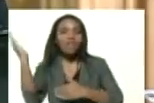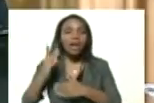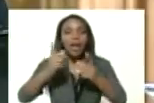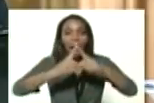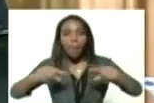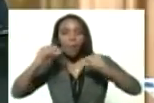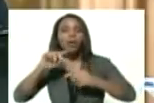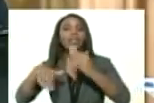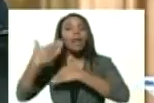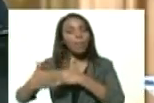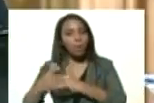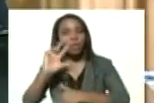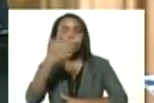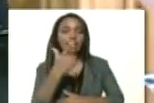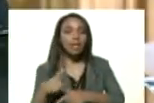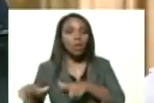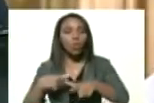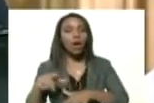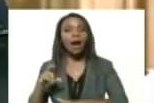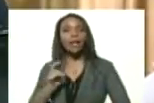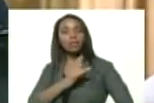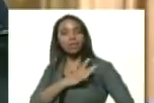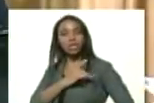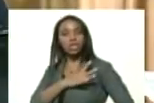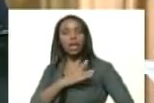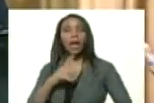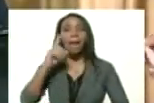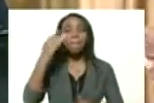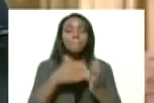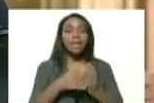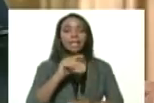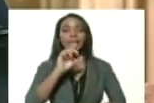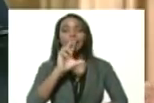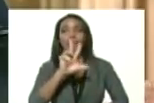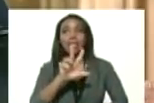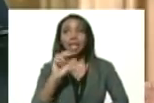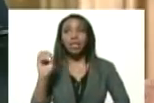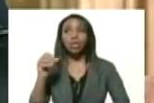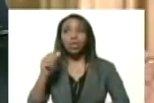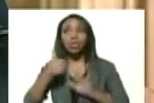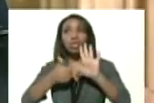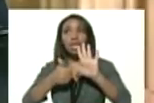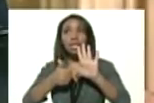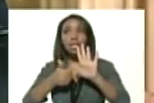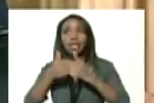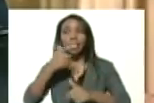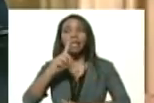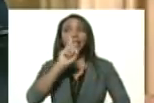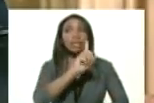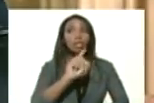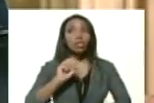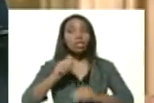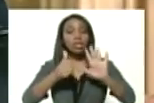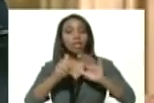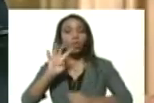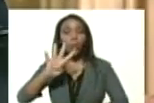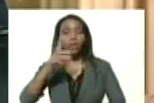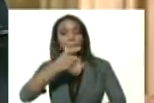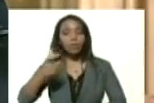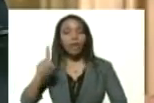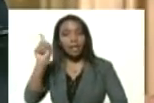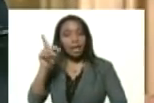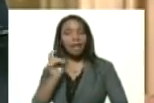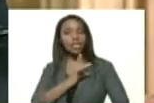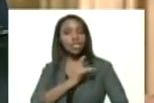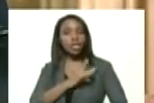tercer lugar en américa latina chile mil 306 casos hoy tuvo 164 casos chile